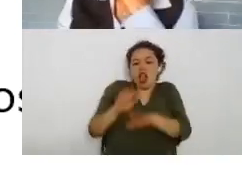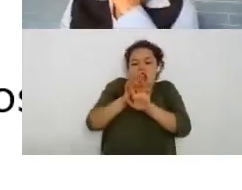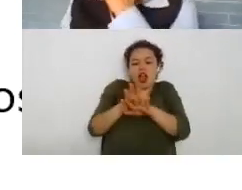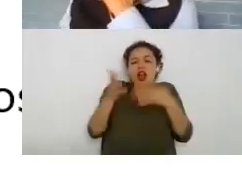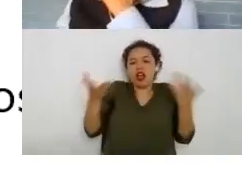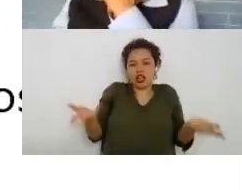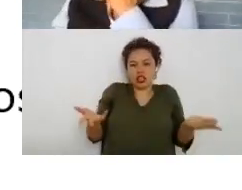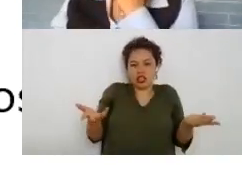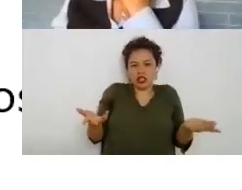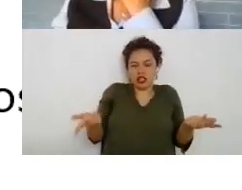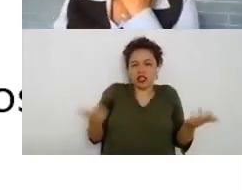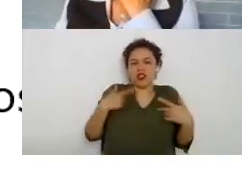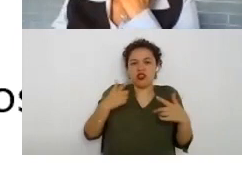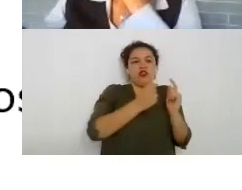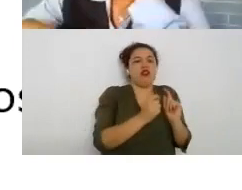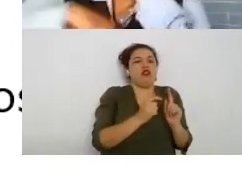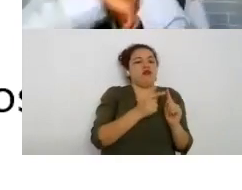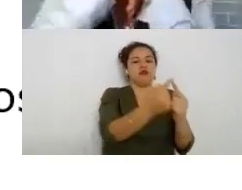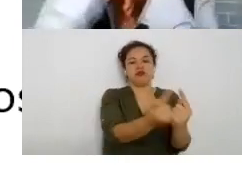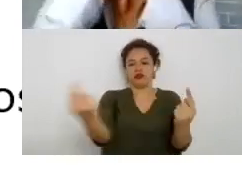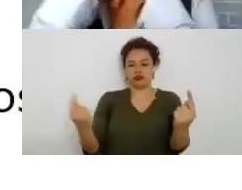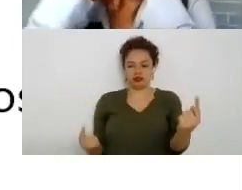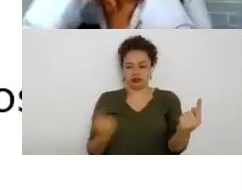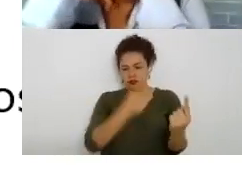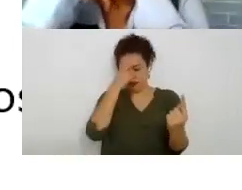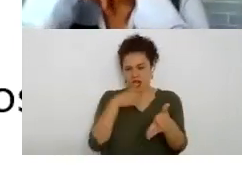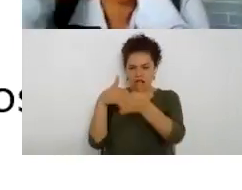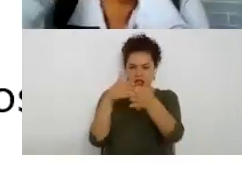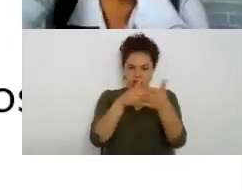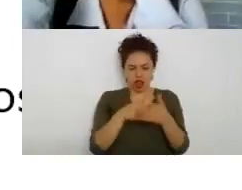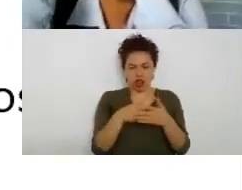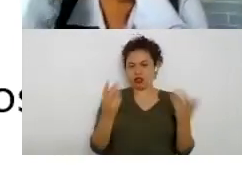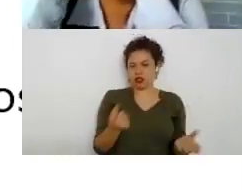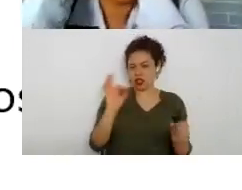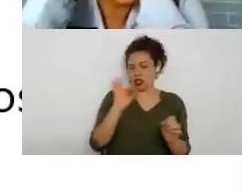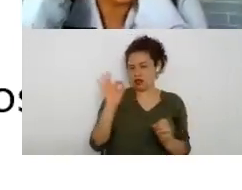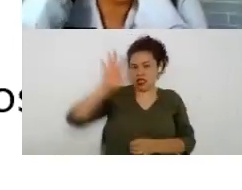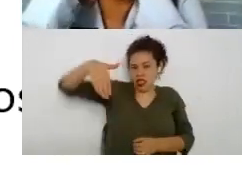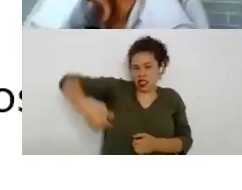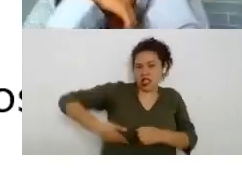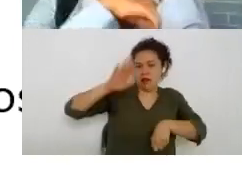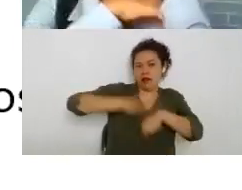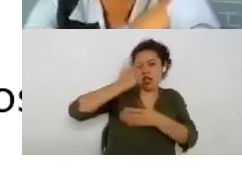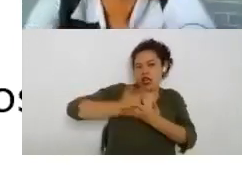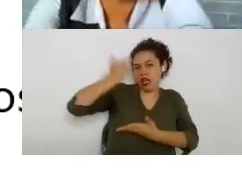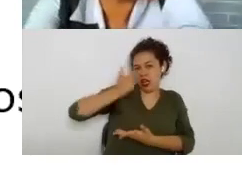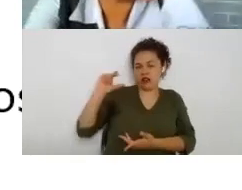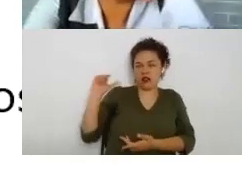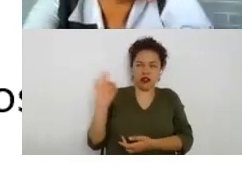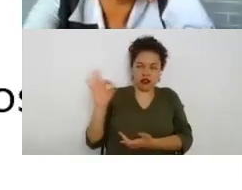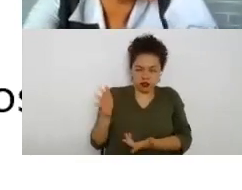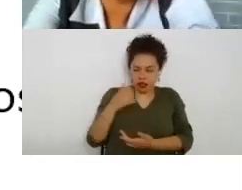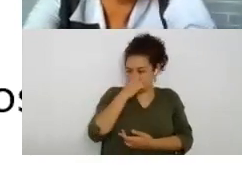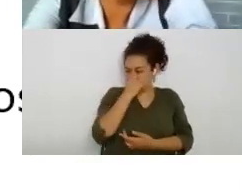no aislé, por ejemplo, no acordoné la zona. Puede haber a lo mejor ahí un accidente y ver otro atropellado, ¿no? En mi caso podría ser